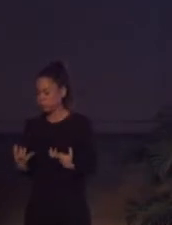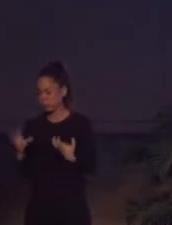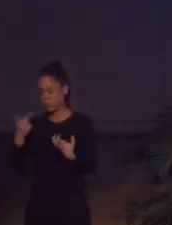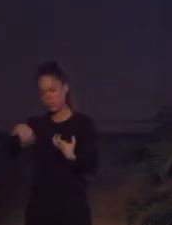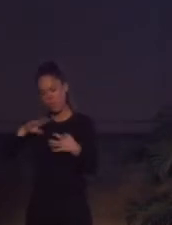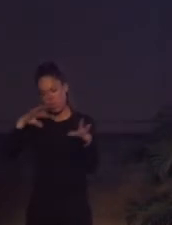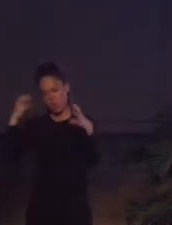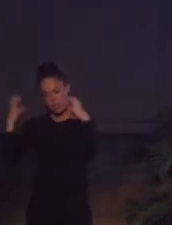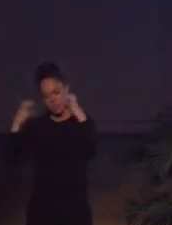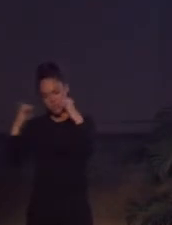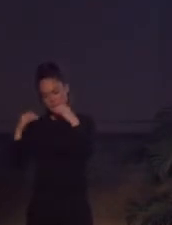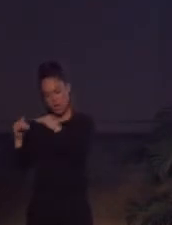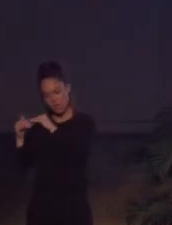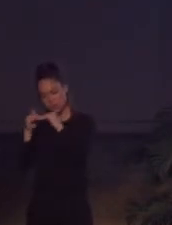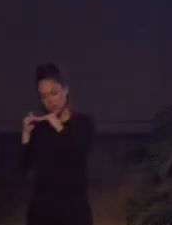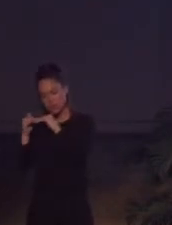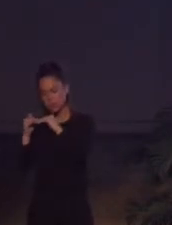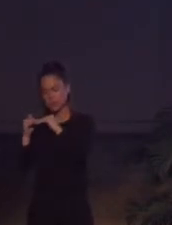antiespecismo